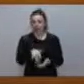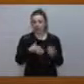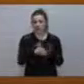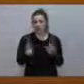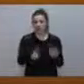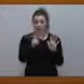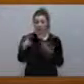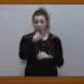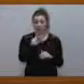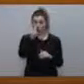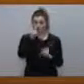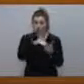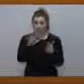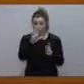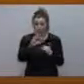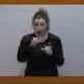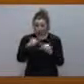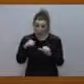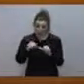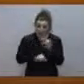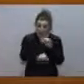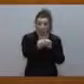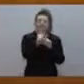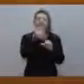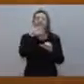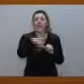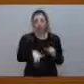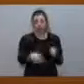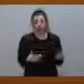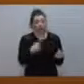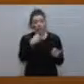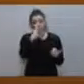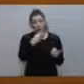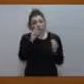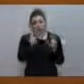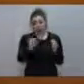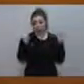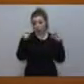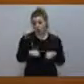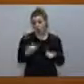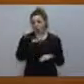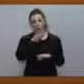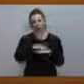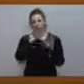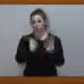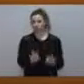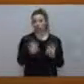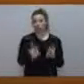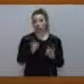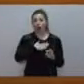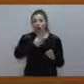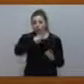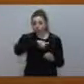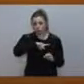de 2005 en adelante. Y que yo sepa, ese compromiso, ese acuerdo se debe cumplir. Nosotros, en este